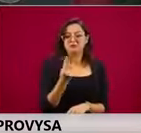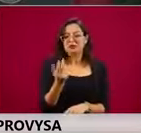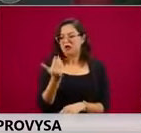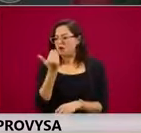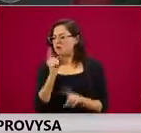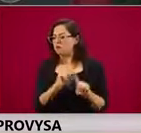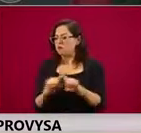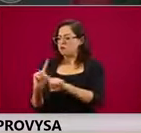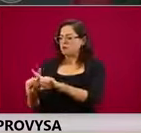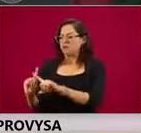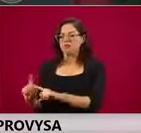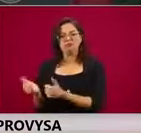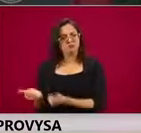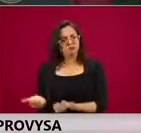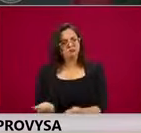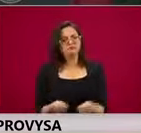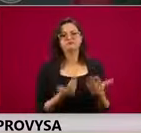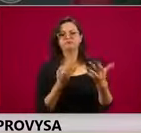Sí, bien.